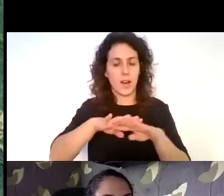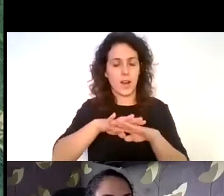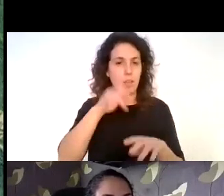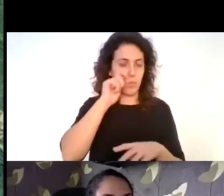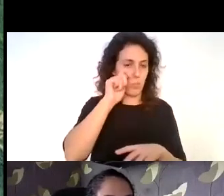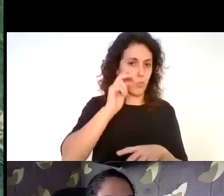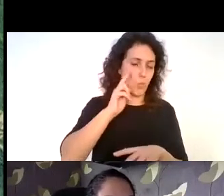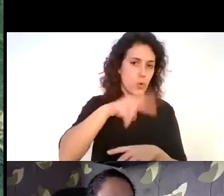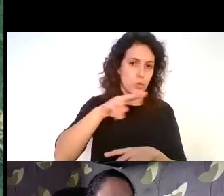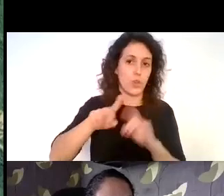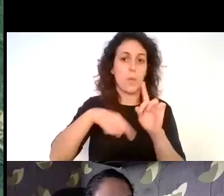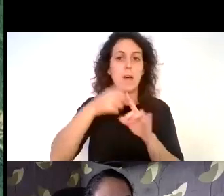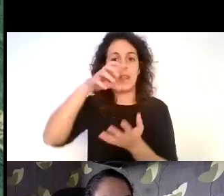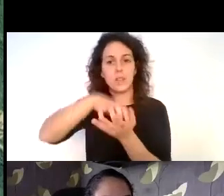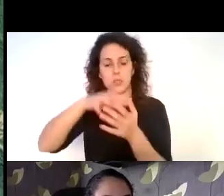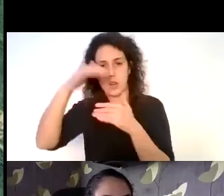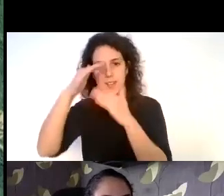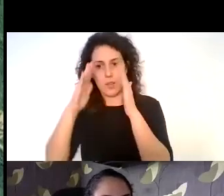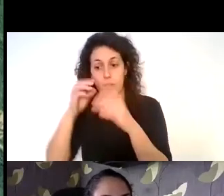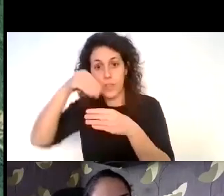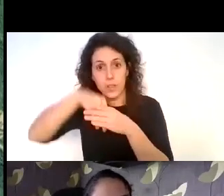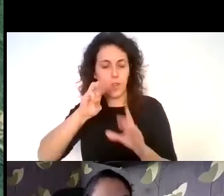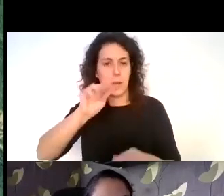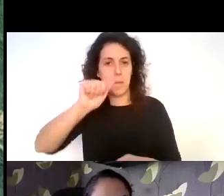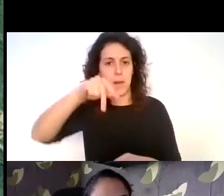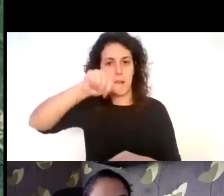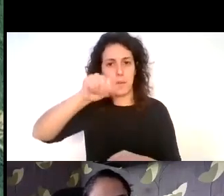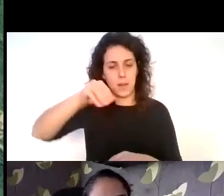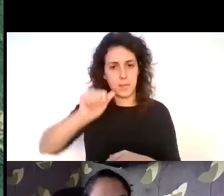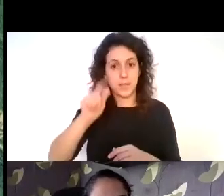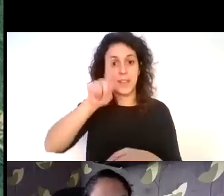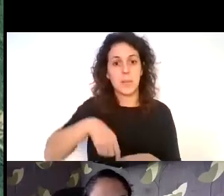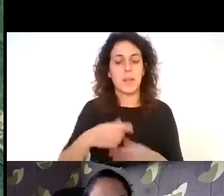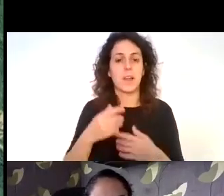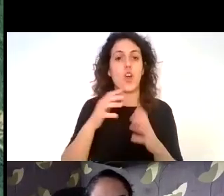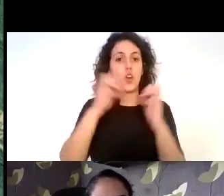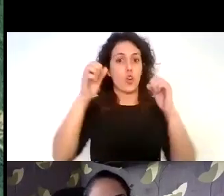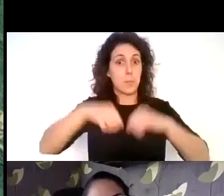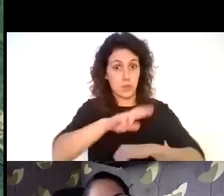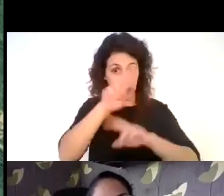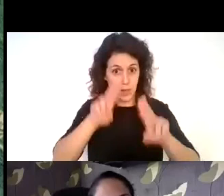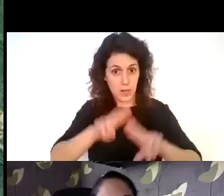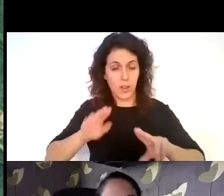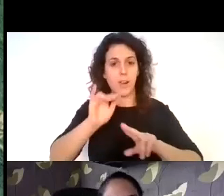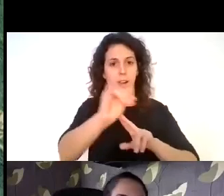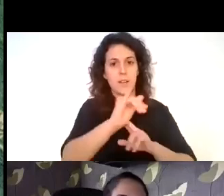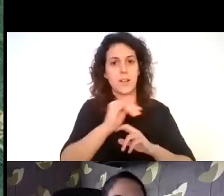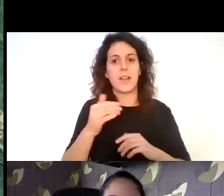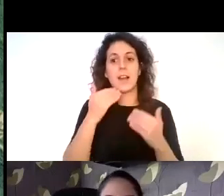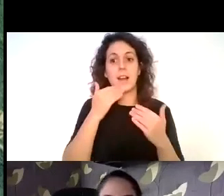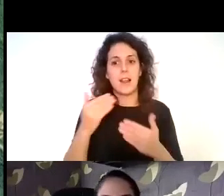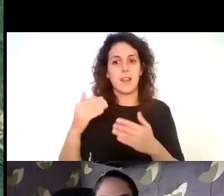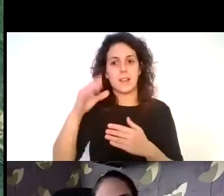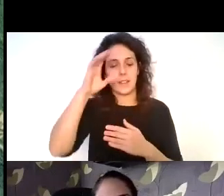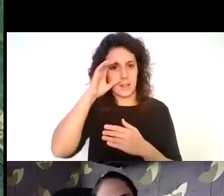y centros de atención de Panamá, y tenemos también convenios internacionales. Y bueno, les agradezco la atención